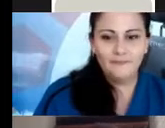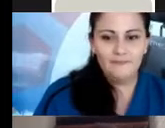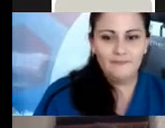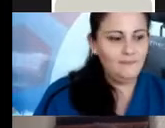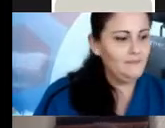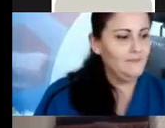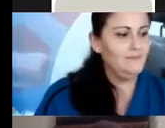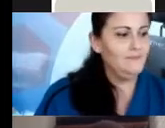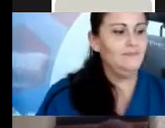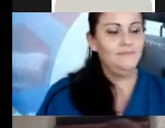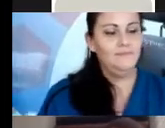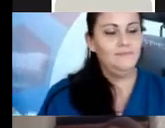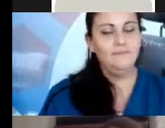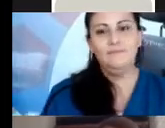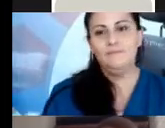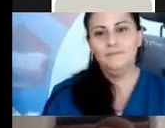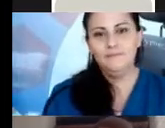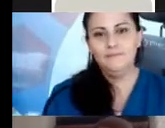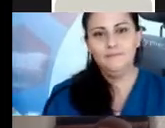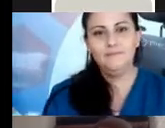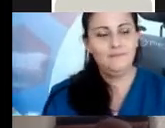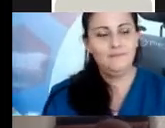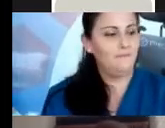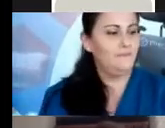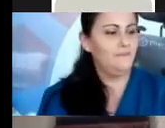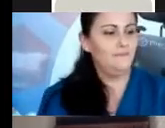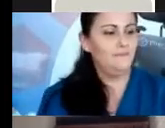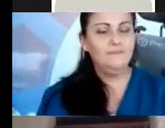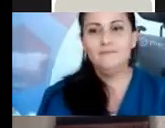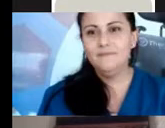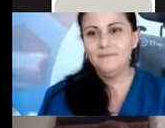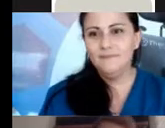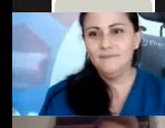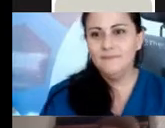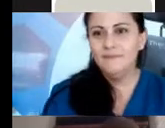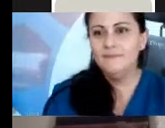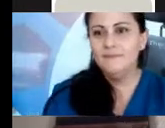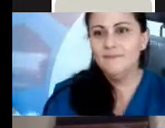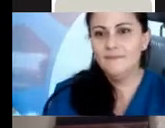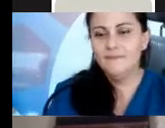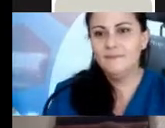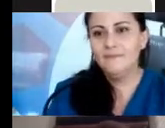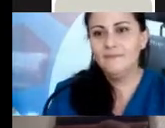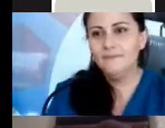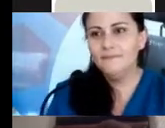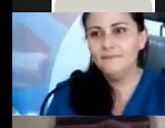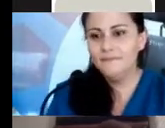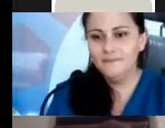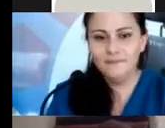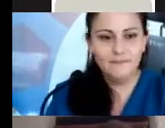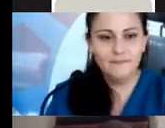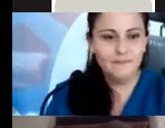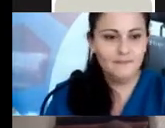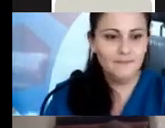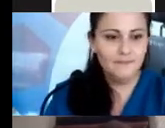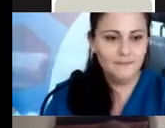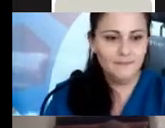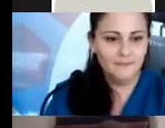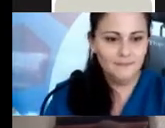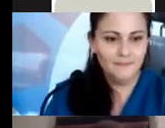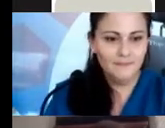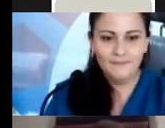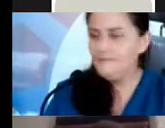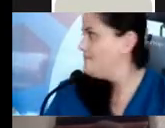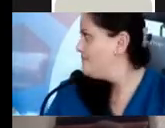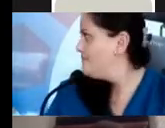Carla, Adolfo, Julián, todo el equipo que está trabajando para mejorar la calidad de vida de los pacientes en